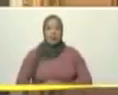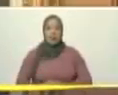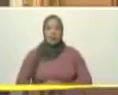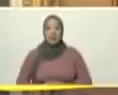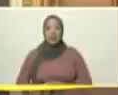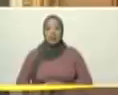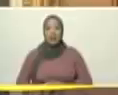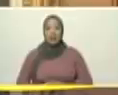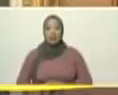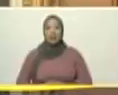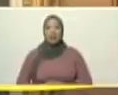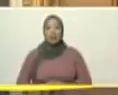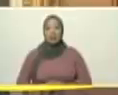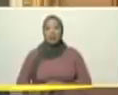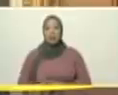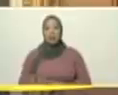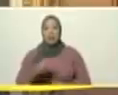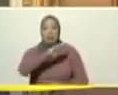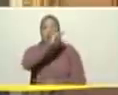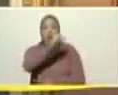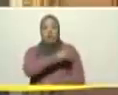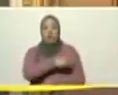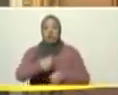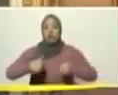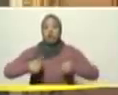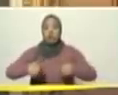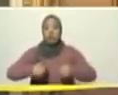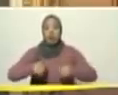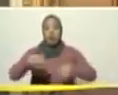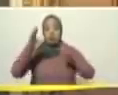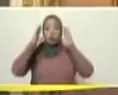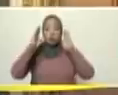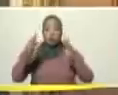en la fortaleza que tiene perseverar en un camino,